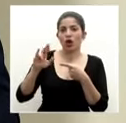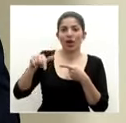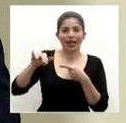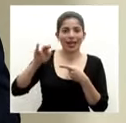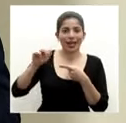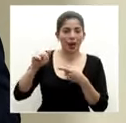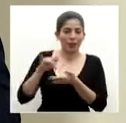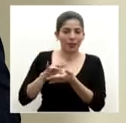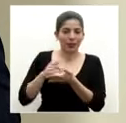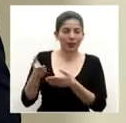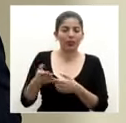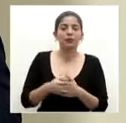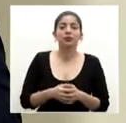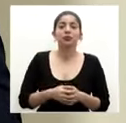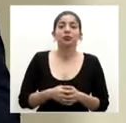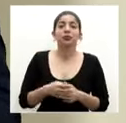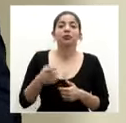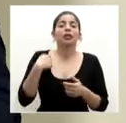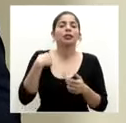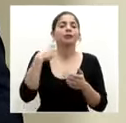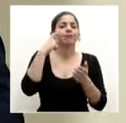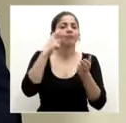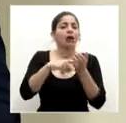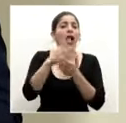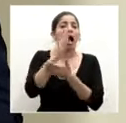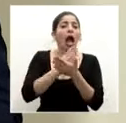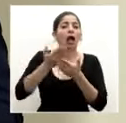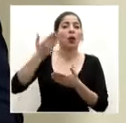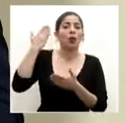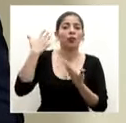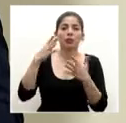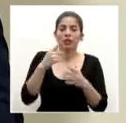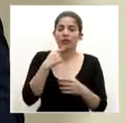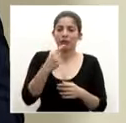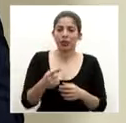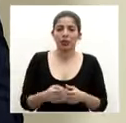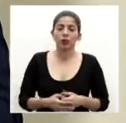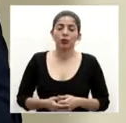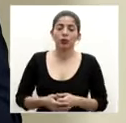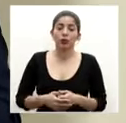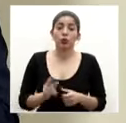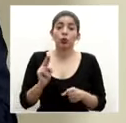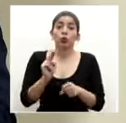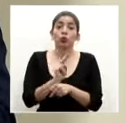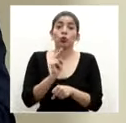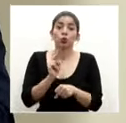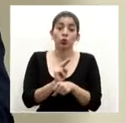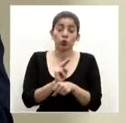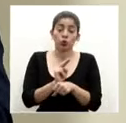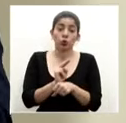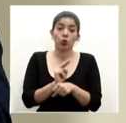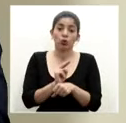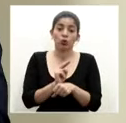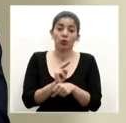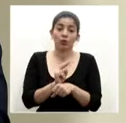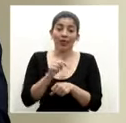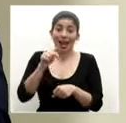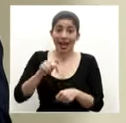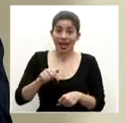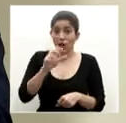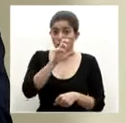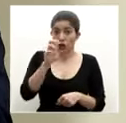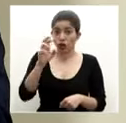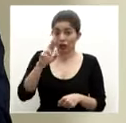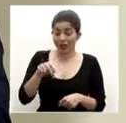algo que habíamos mencionado hace unos días atrás. El uso que se le da en Costa